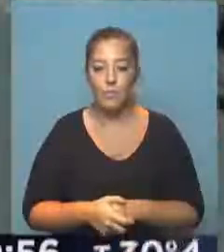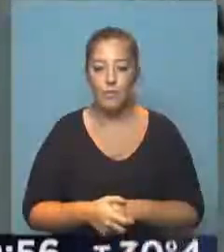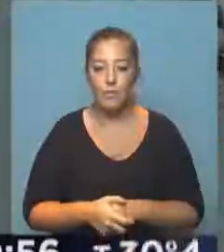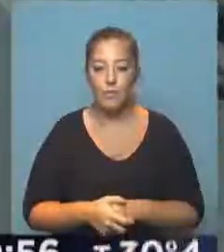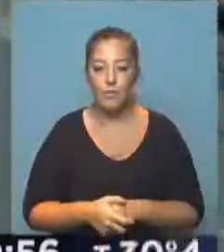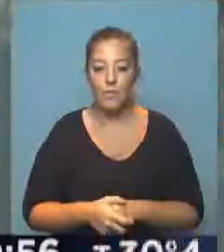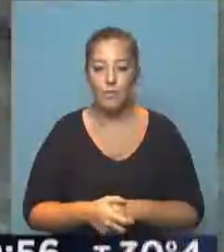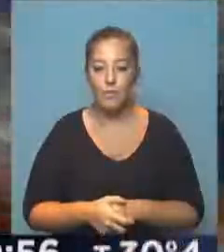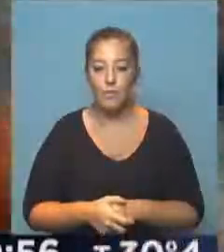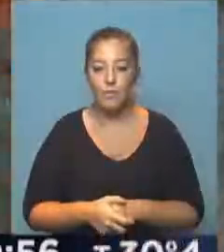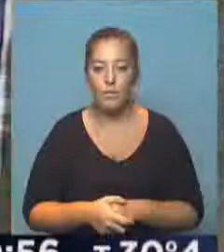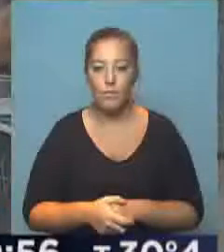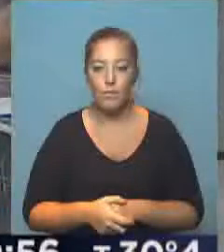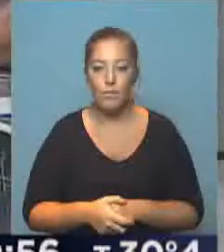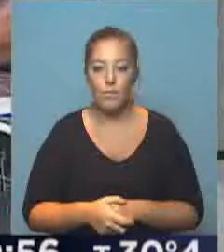¡Vamos,